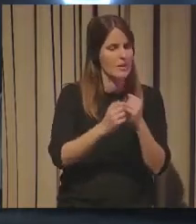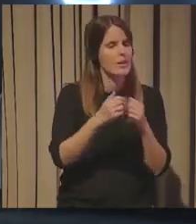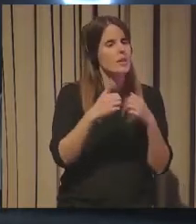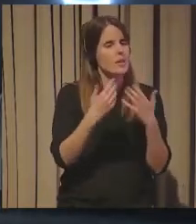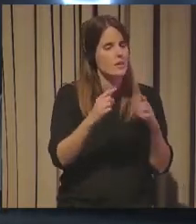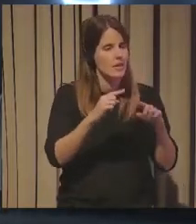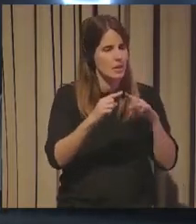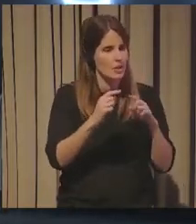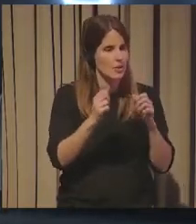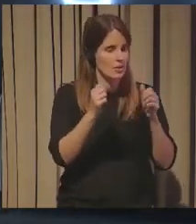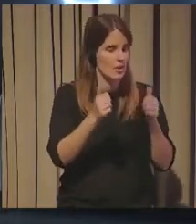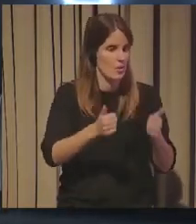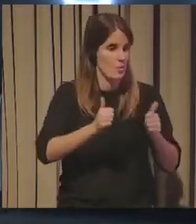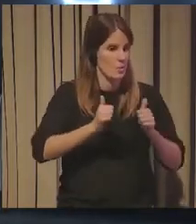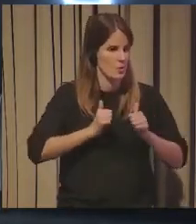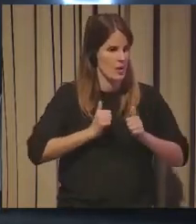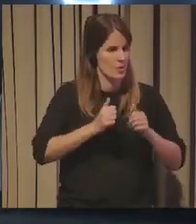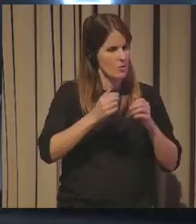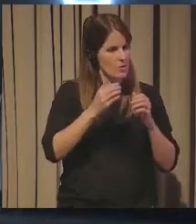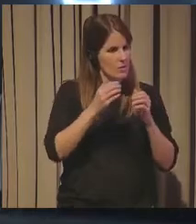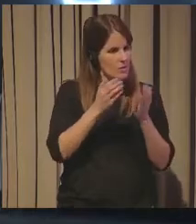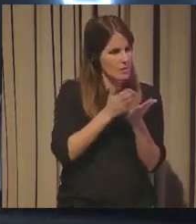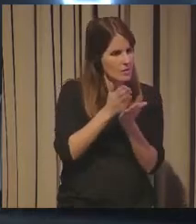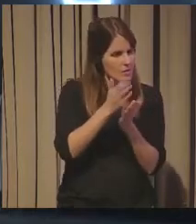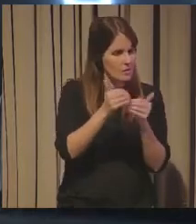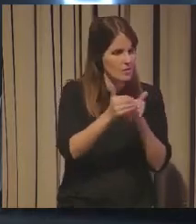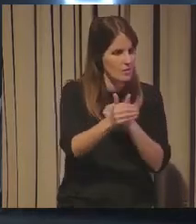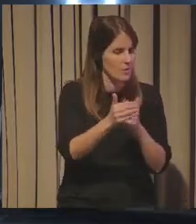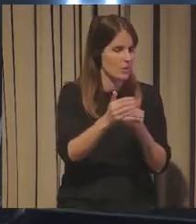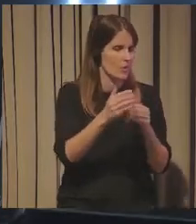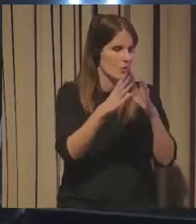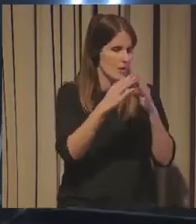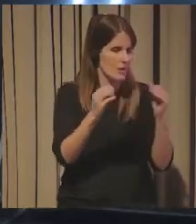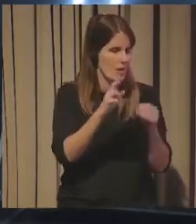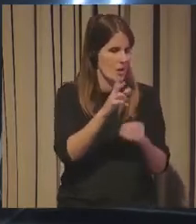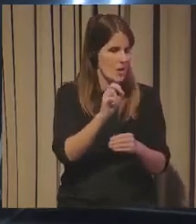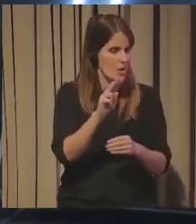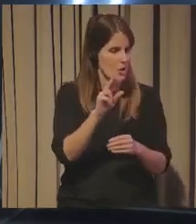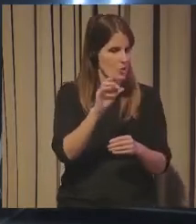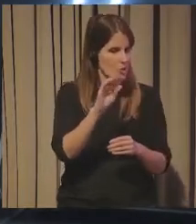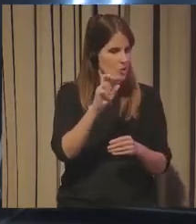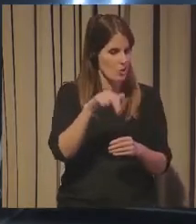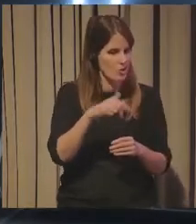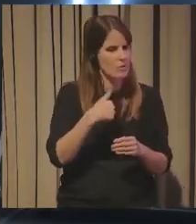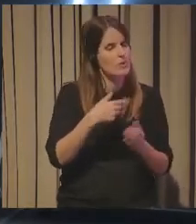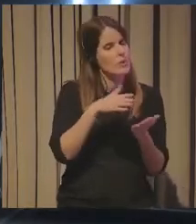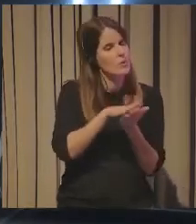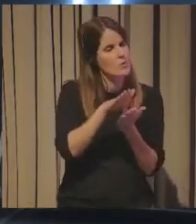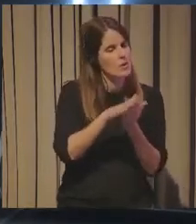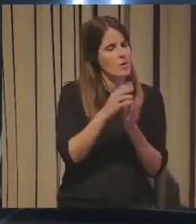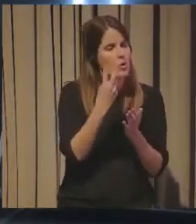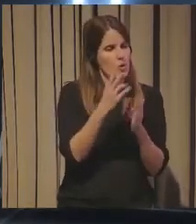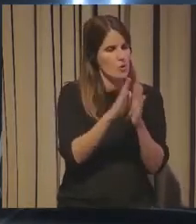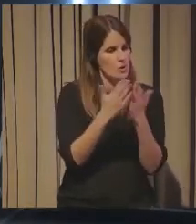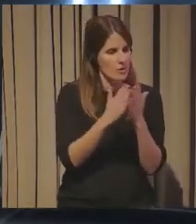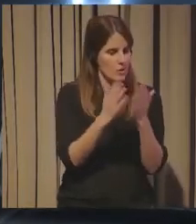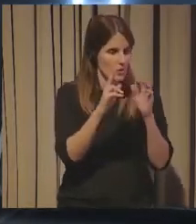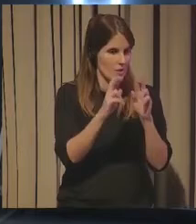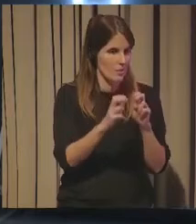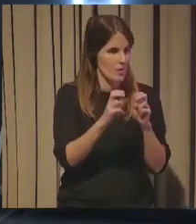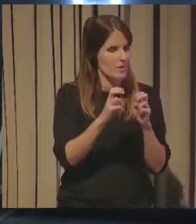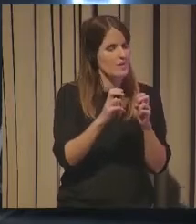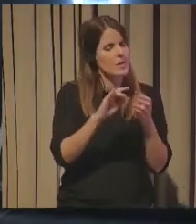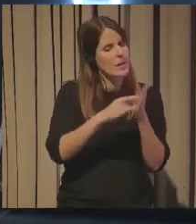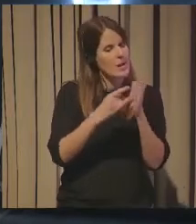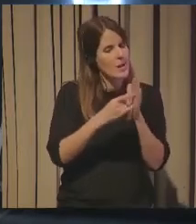posgrado en Prospectiva de la Universidad de Houston. Dr. Bishop ha publicado varios libros